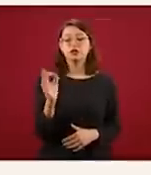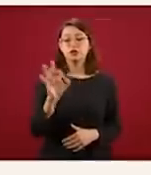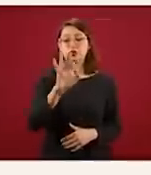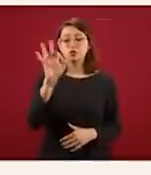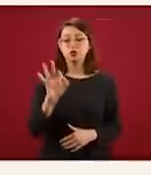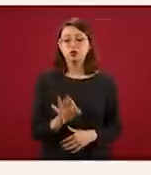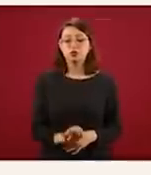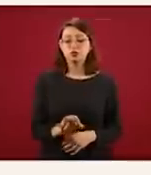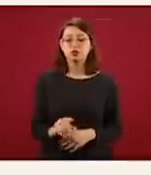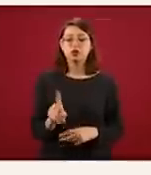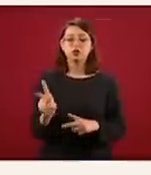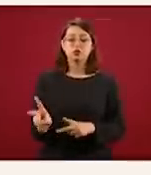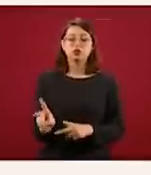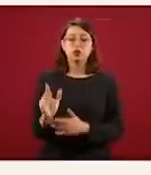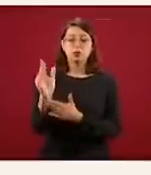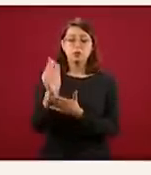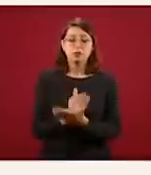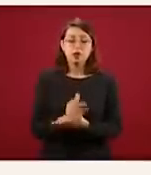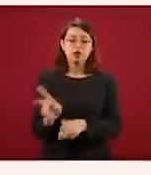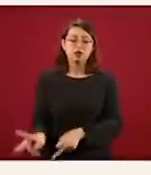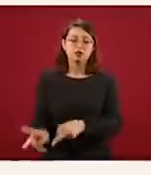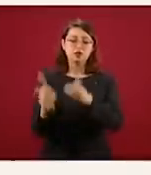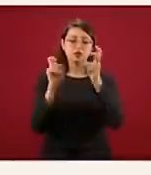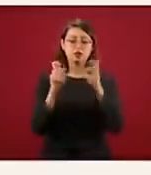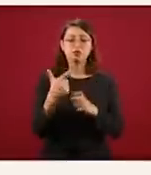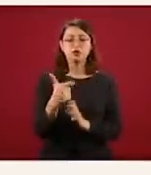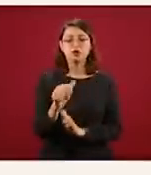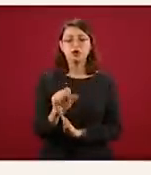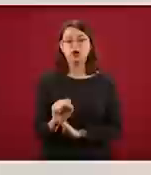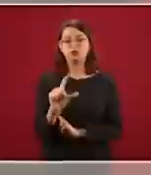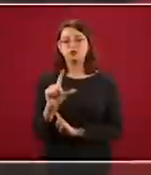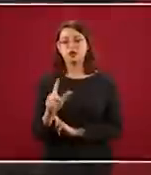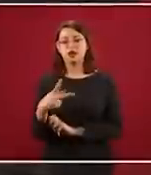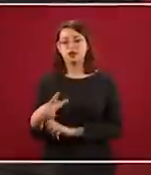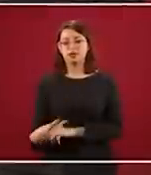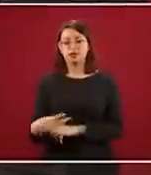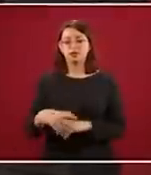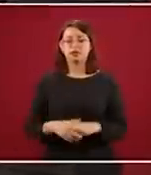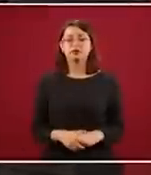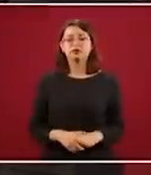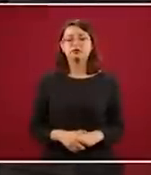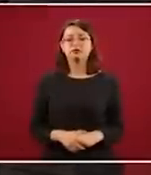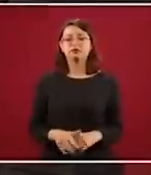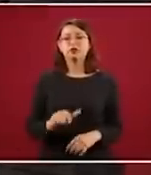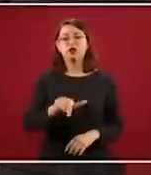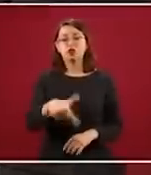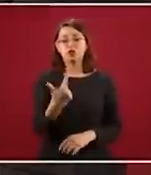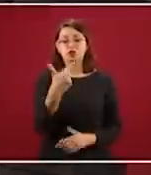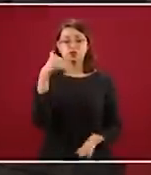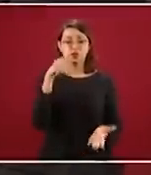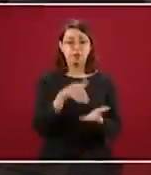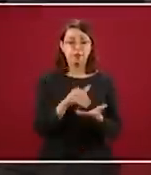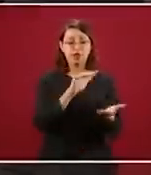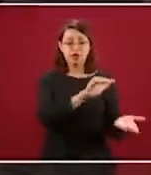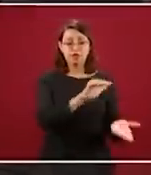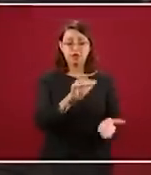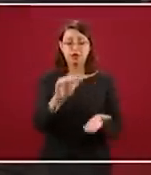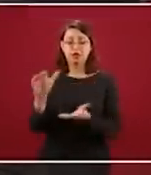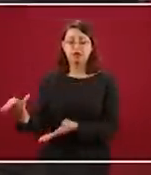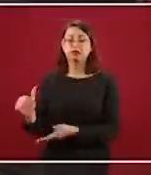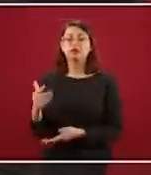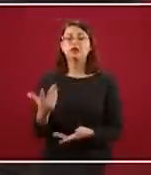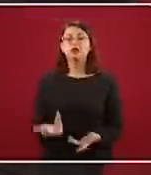el año pasado en el robo del gas LP. Pasamos de 12 mil barriles diarios de robo